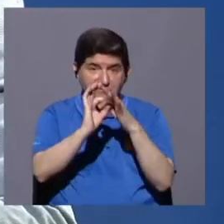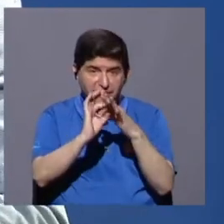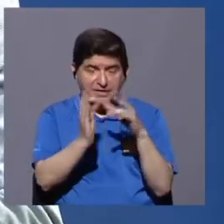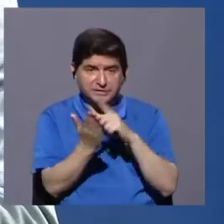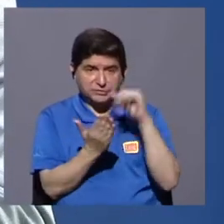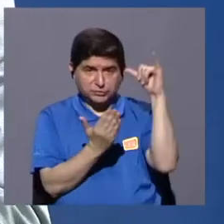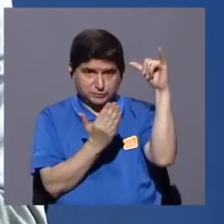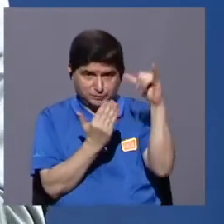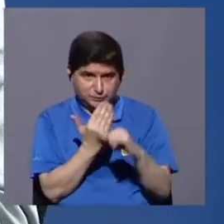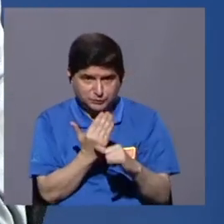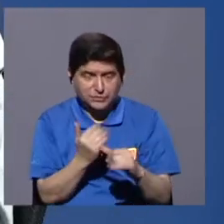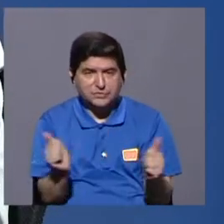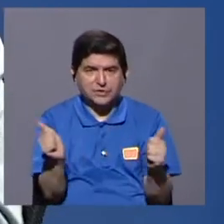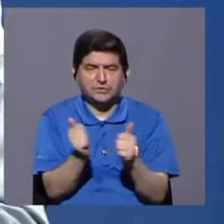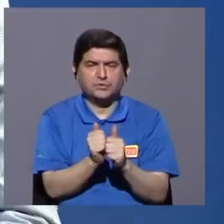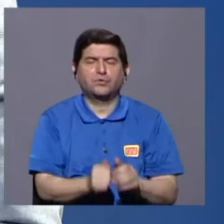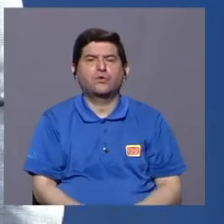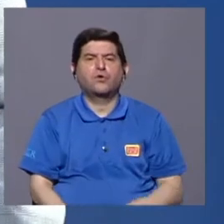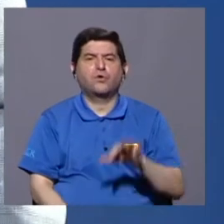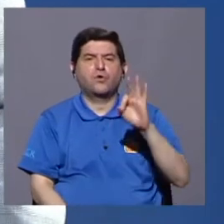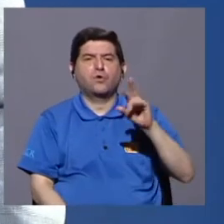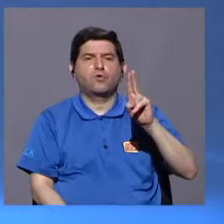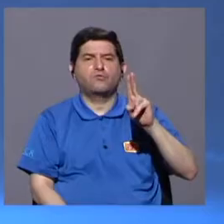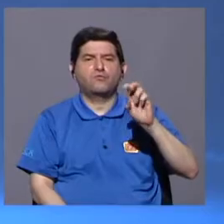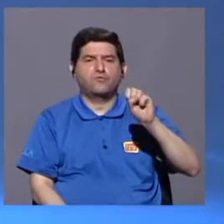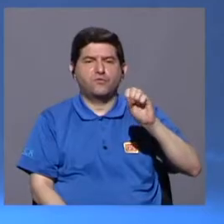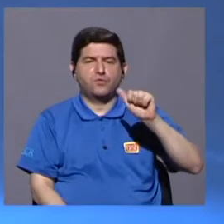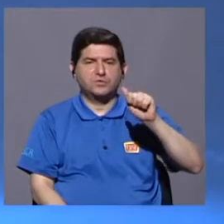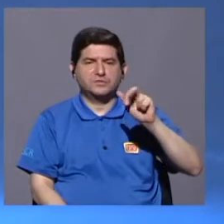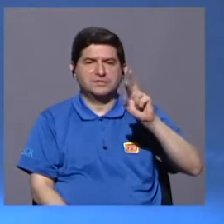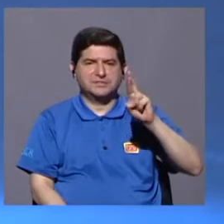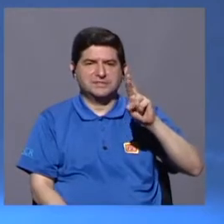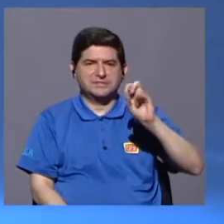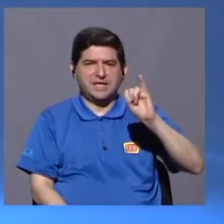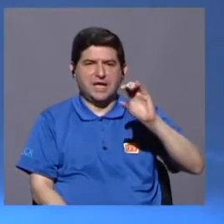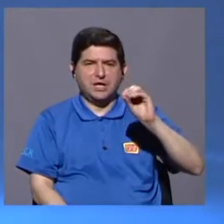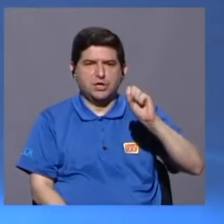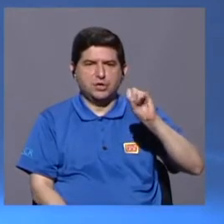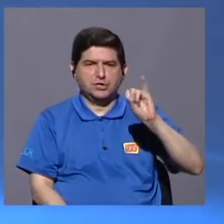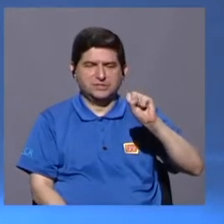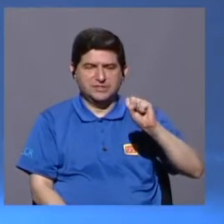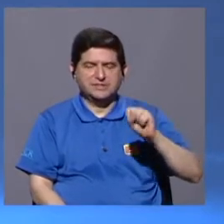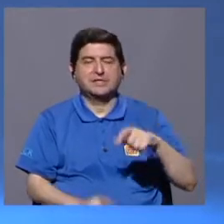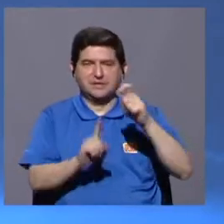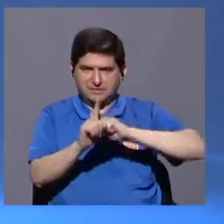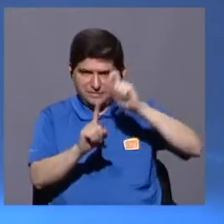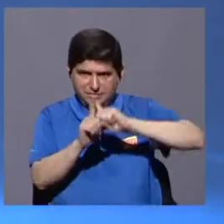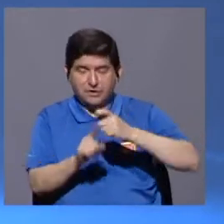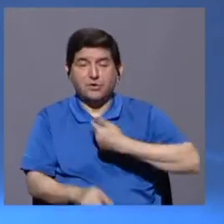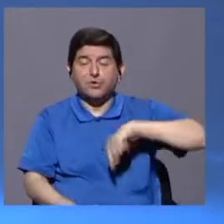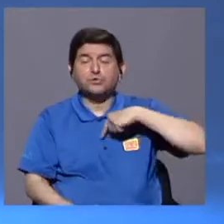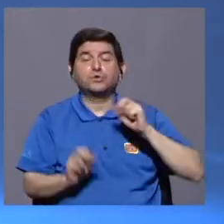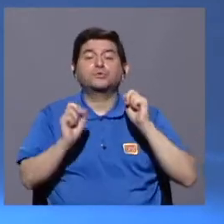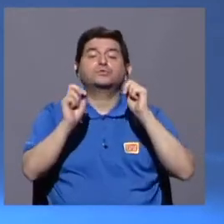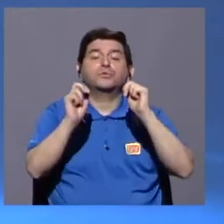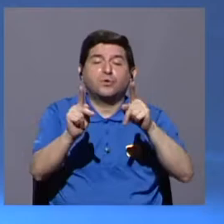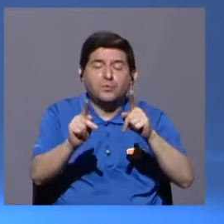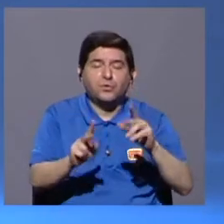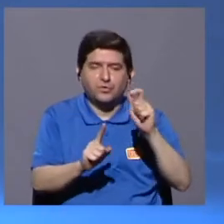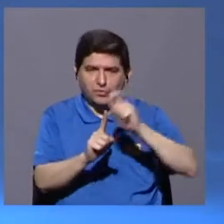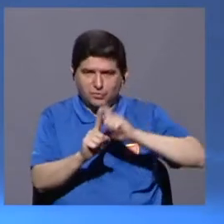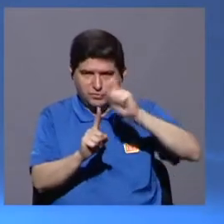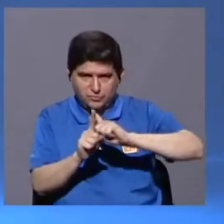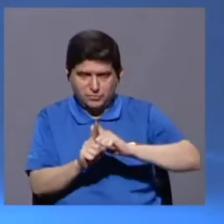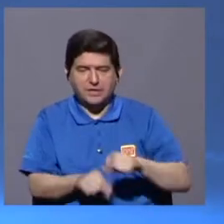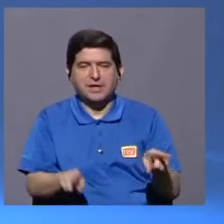ese proyecto con la fusariosis del banano? Nosotros estamos tratando de dar una alternativa al banano, porque el banano